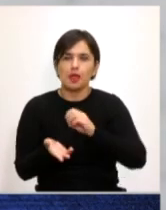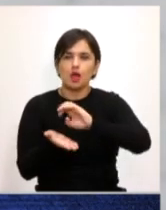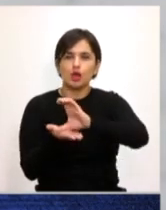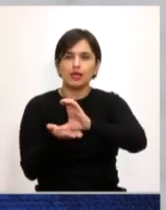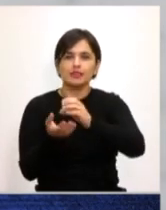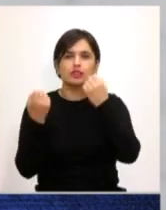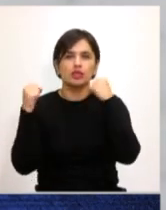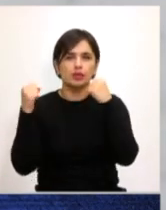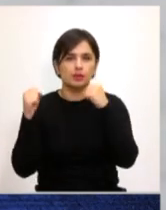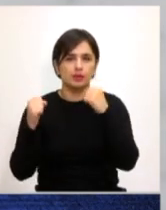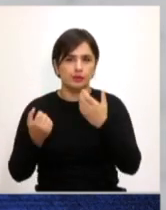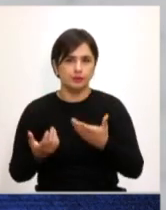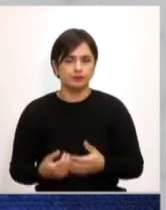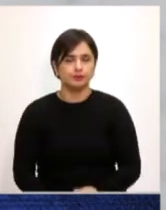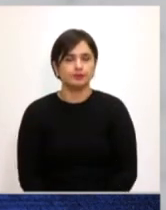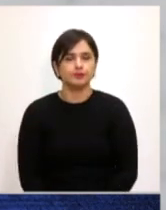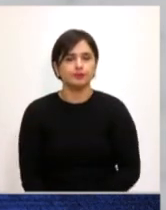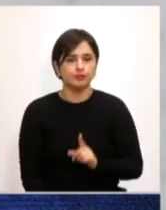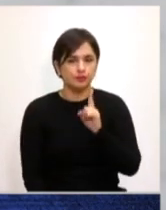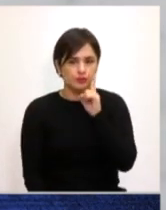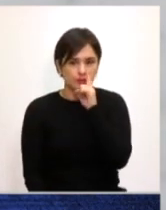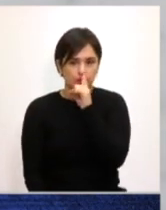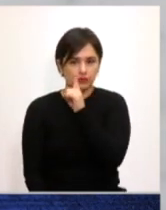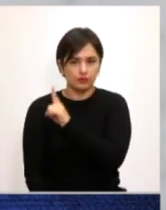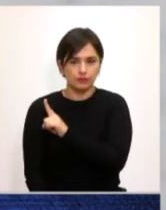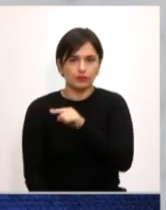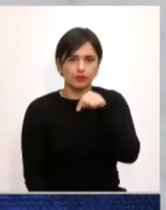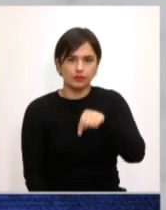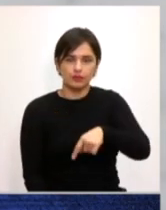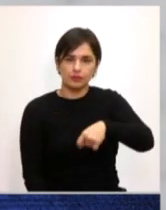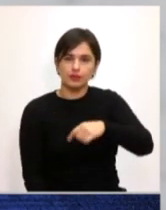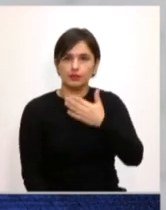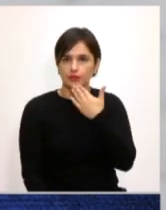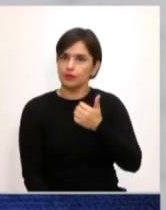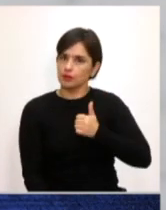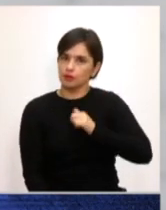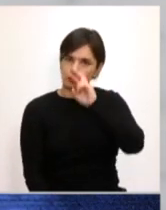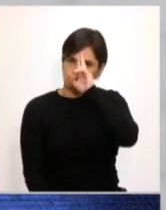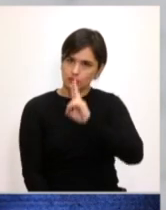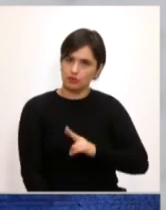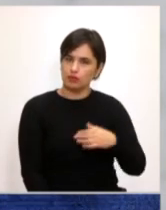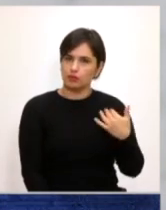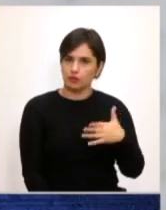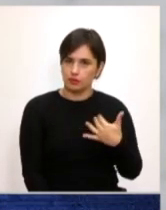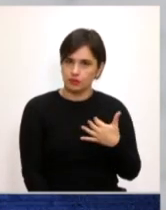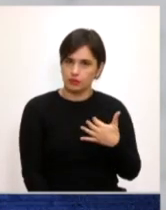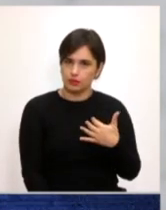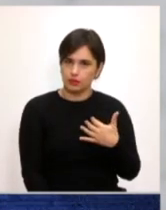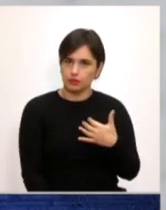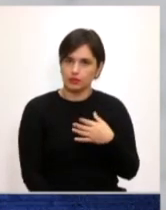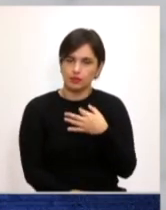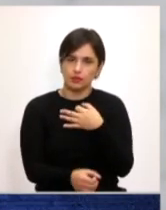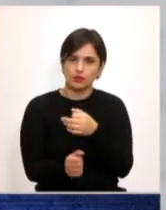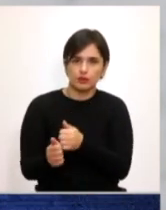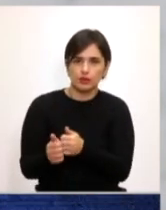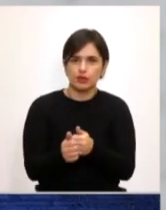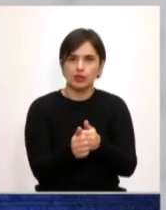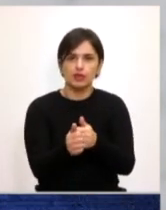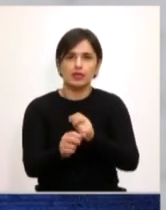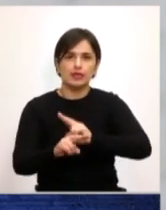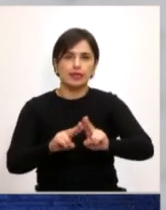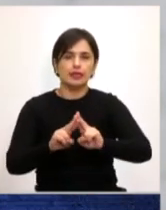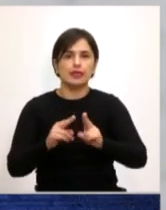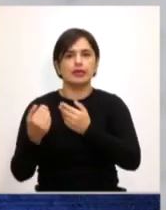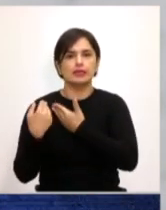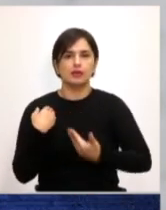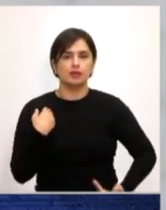deportivas. Finalmente, este Senado también cumple un rol relevante en la conducción que efectúa Su Excelencia el